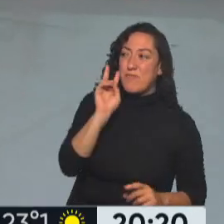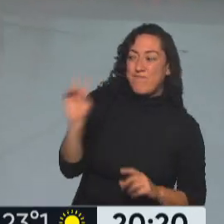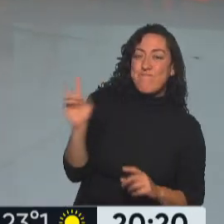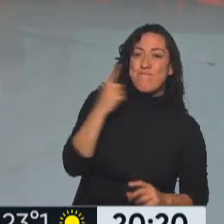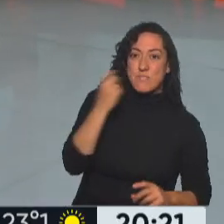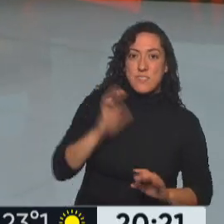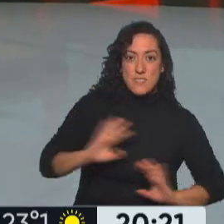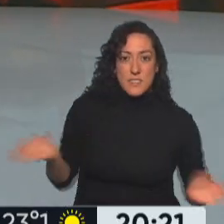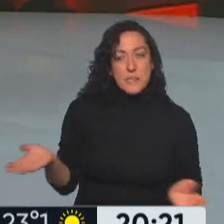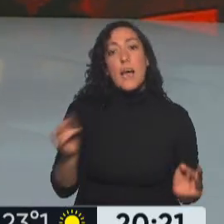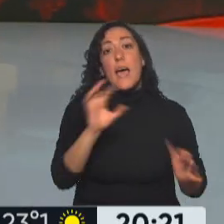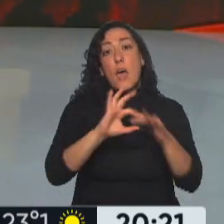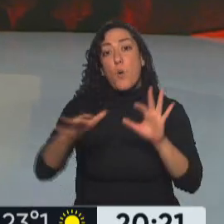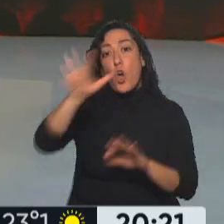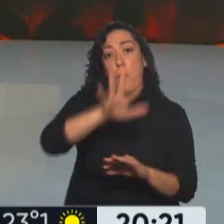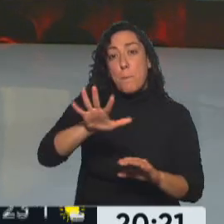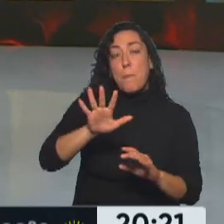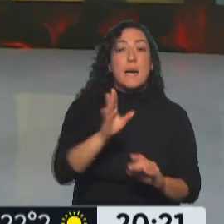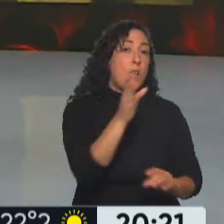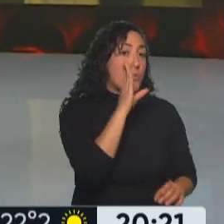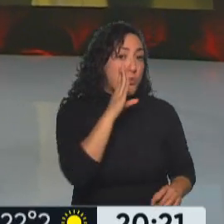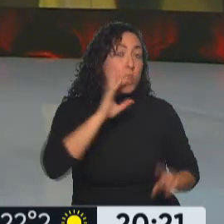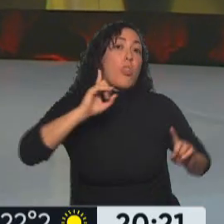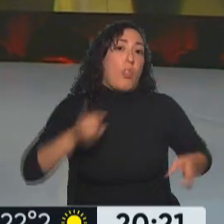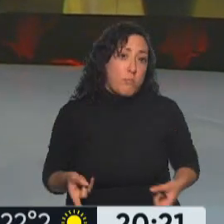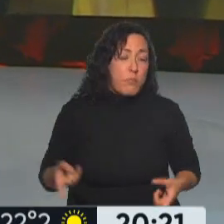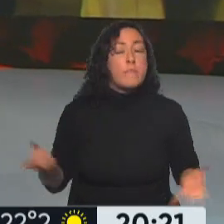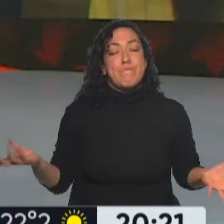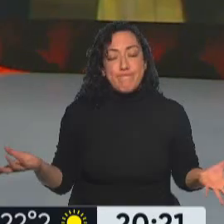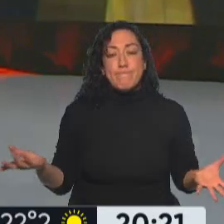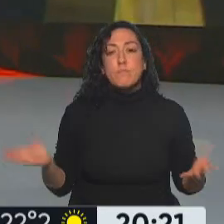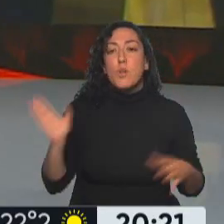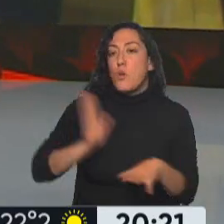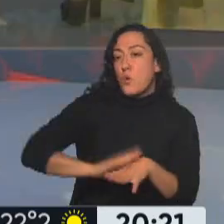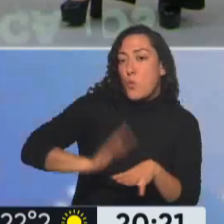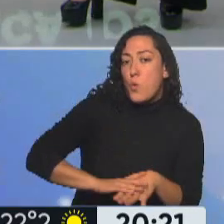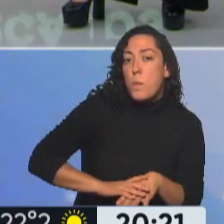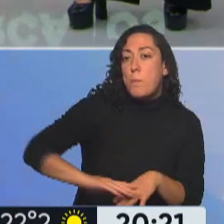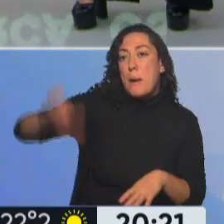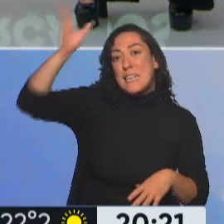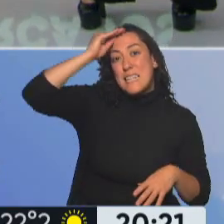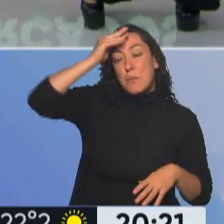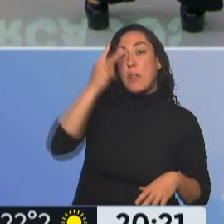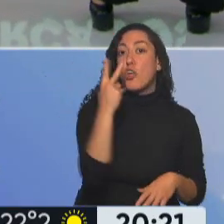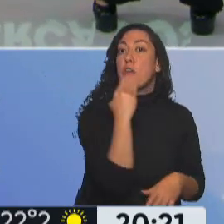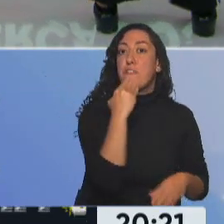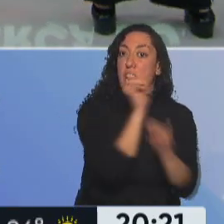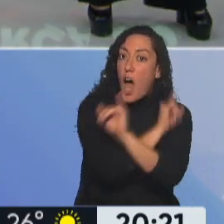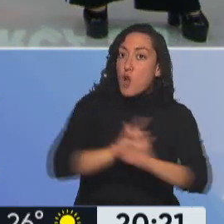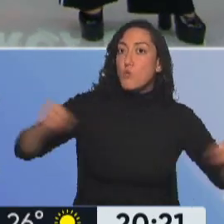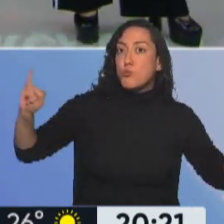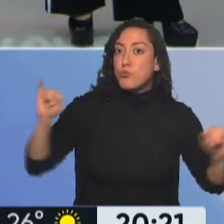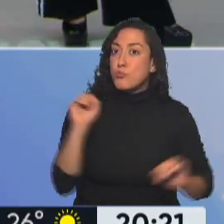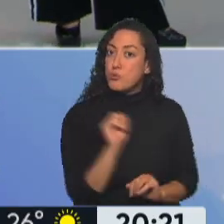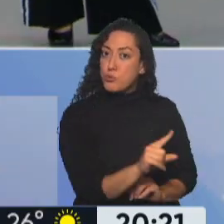como lo estábamos viendo también en Estados Unidos. Esto es consecuencia del anuncio del 2 de abril de Donald Trump, lo que